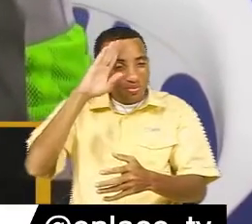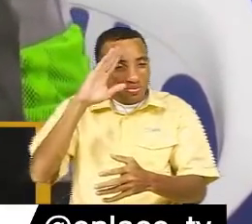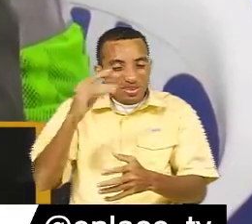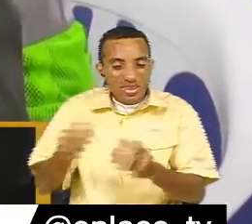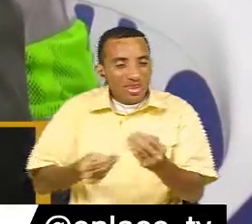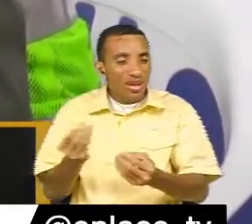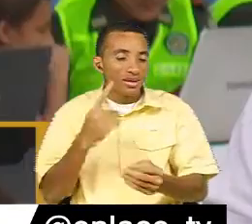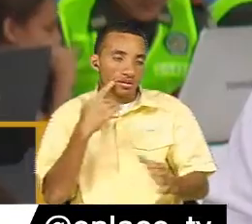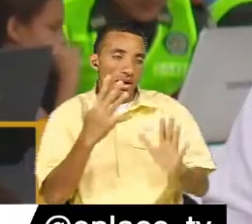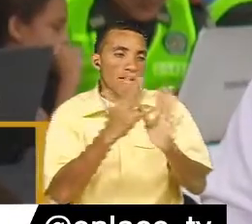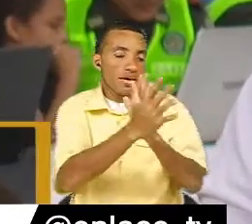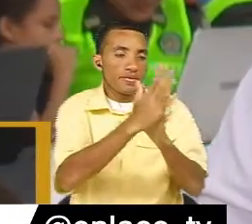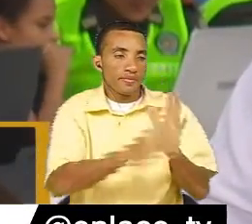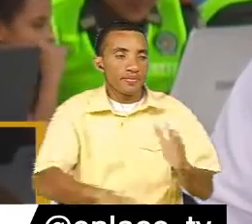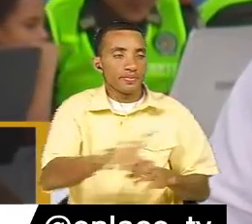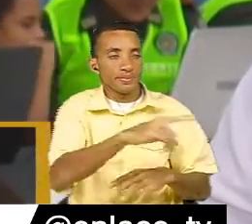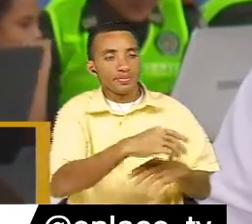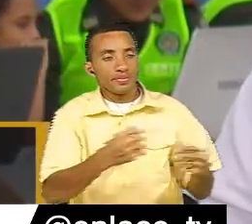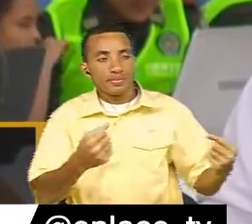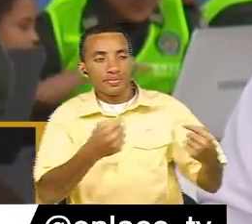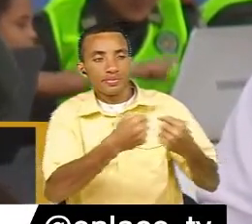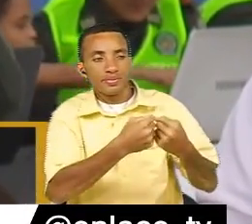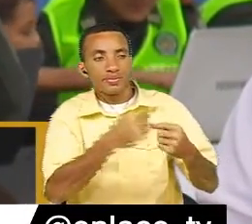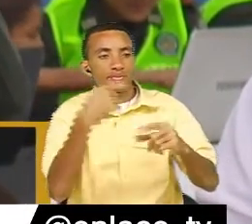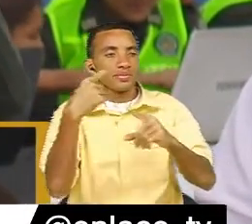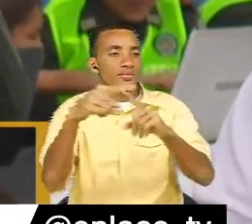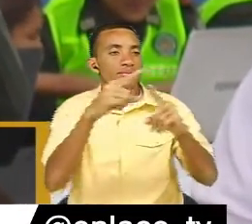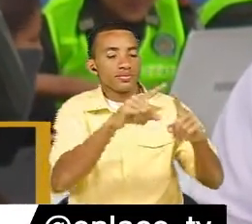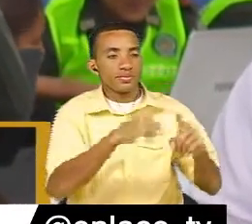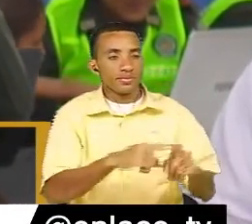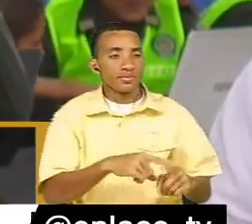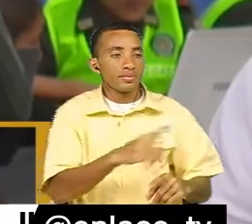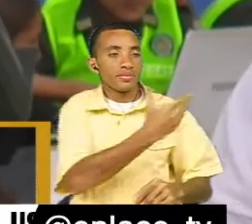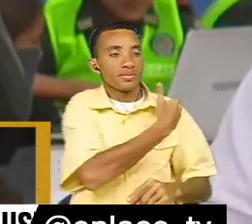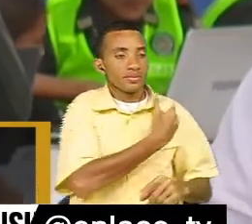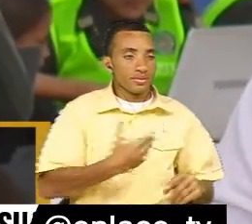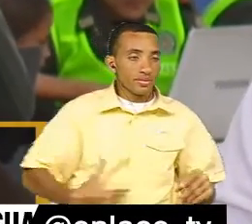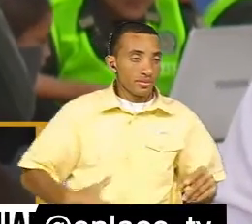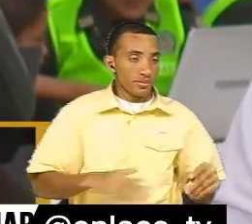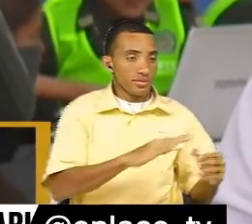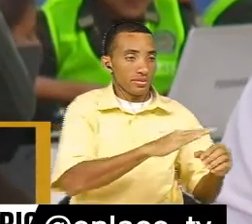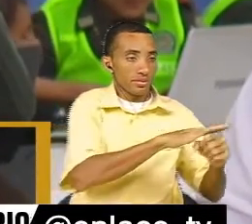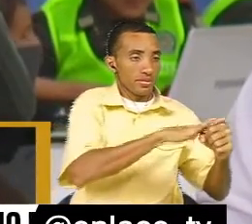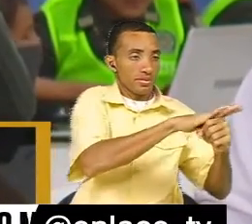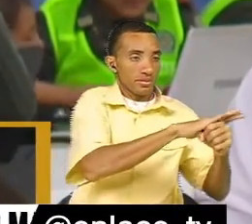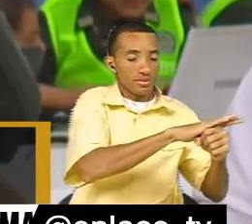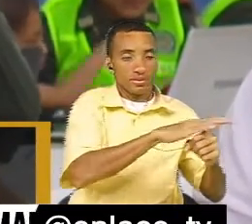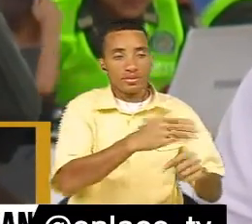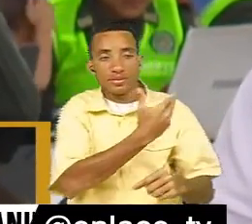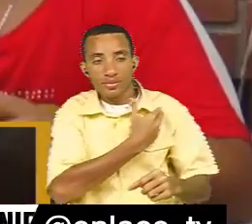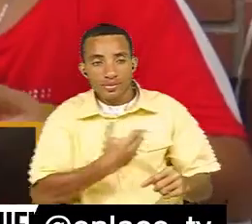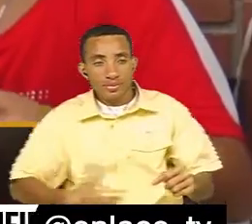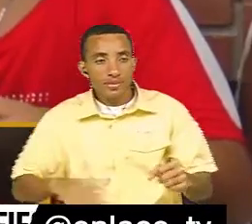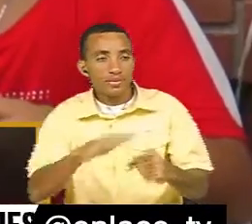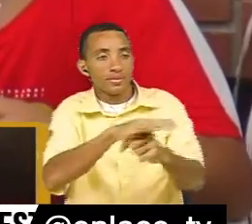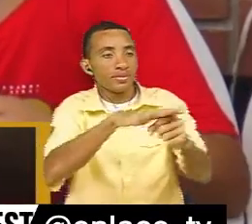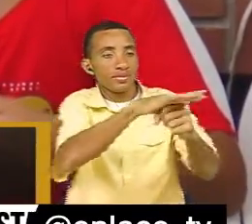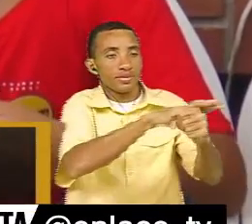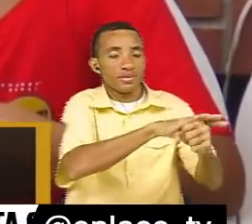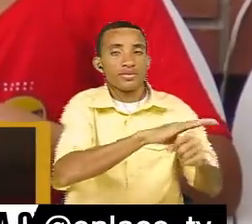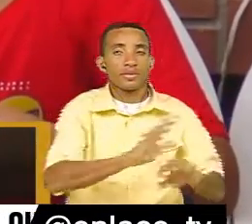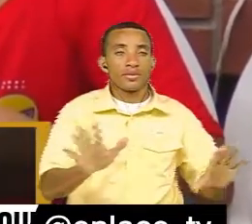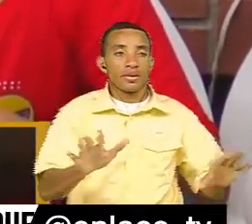preventiva en conjunto con los diferentes presidentes de junta. Iniciamos hoy precisamente acá en la Comuna 1, en el sector del Muelle. La Policía